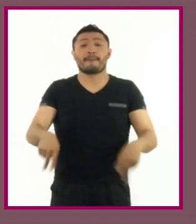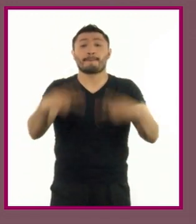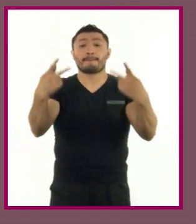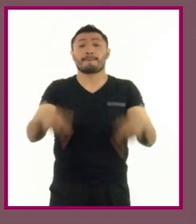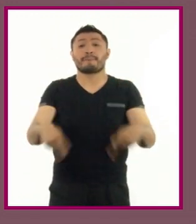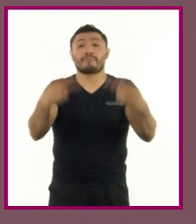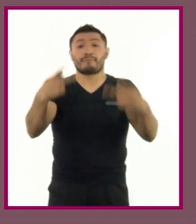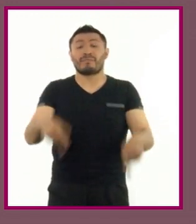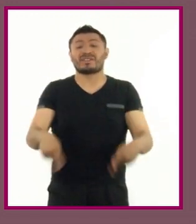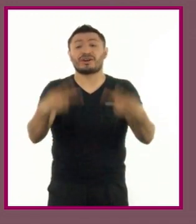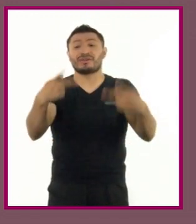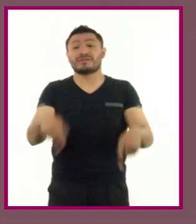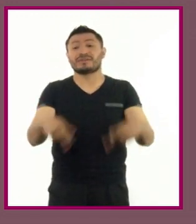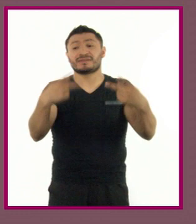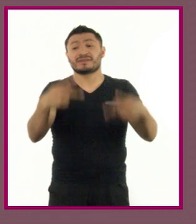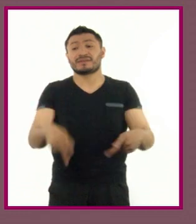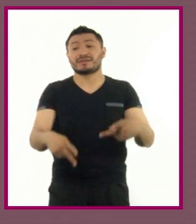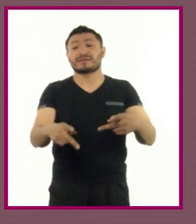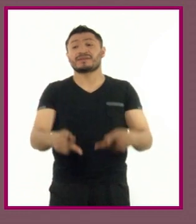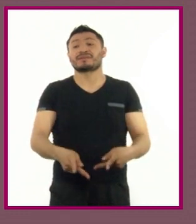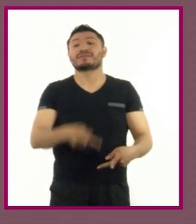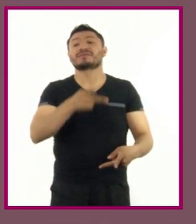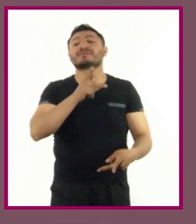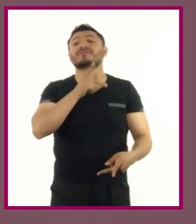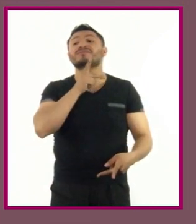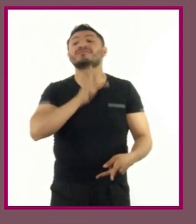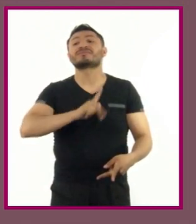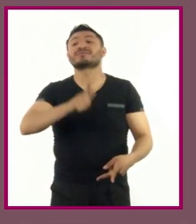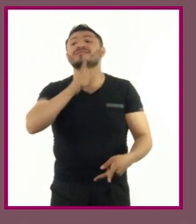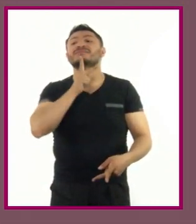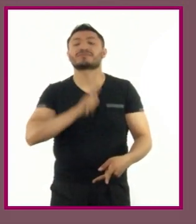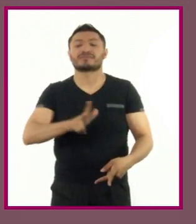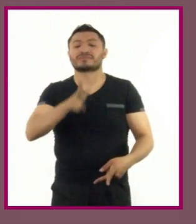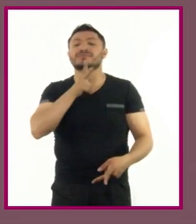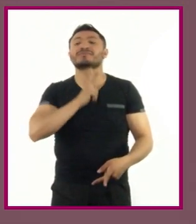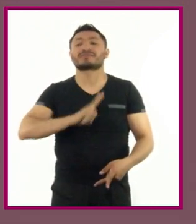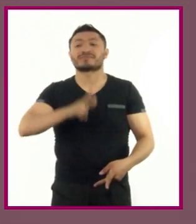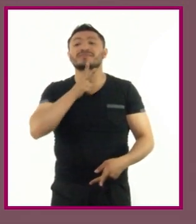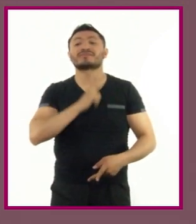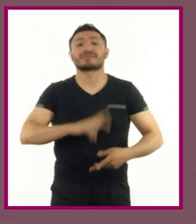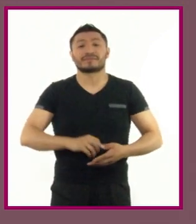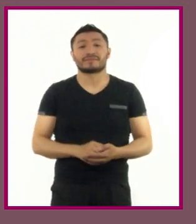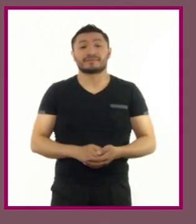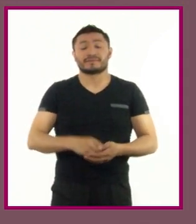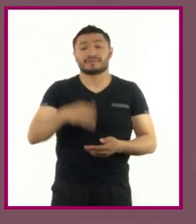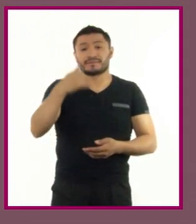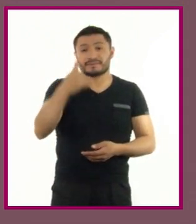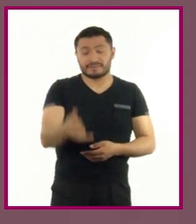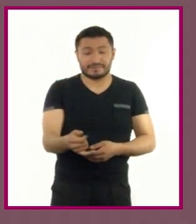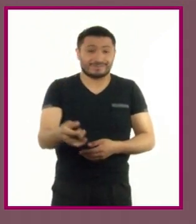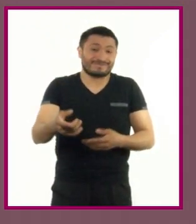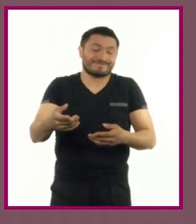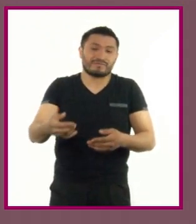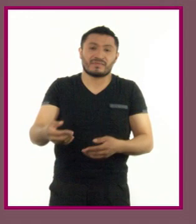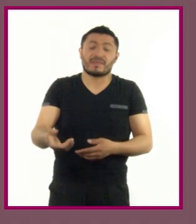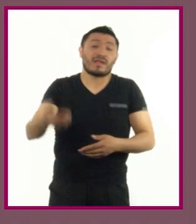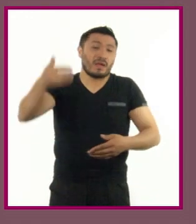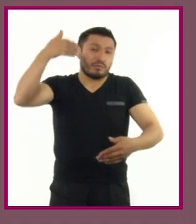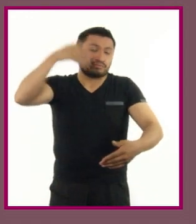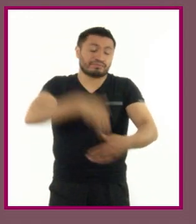petróleo y el precio del combustible cayó y nos quedamos con una deuda. México